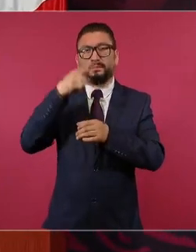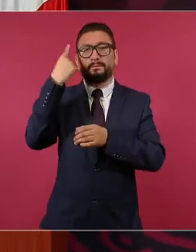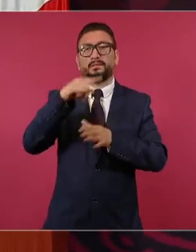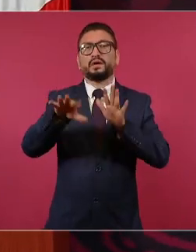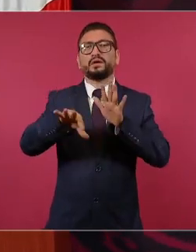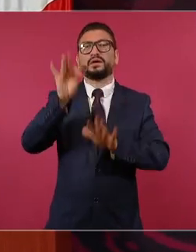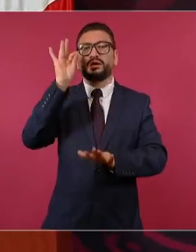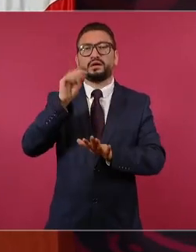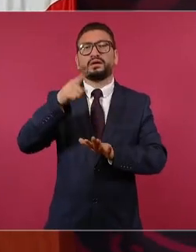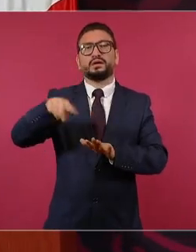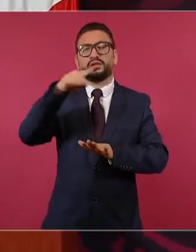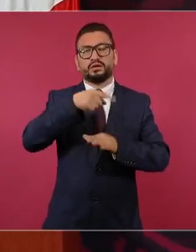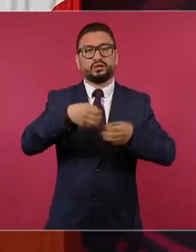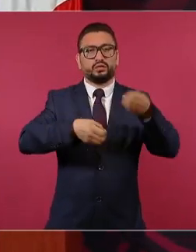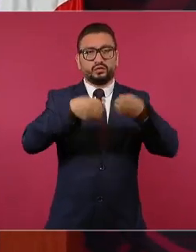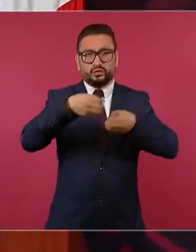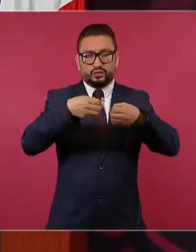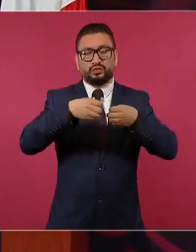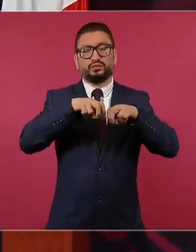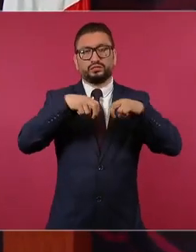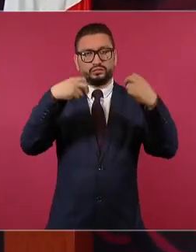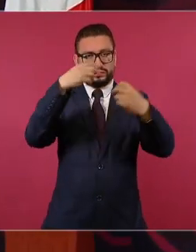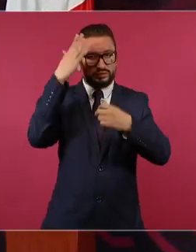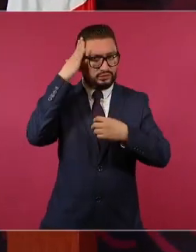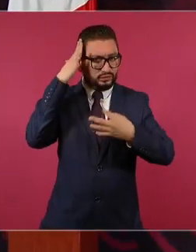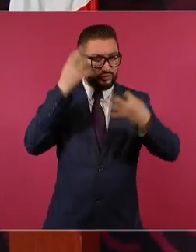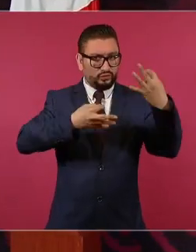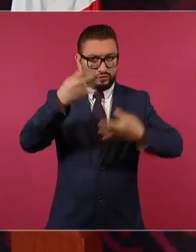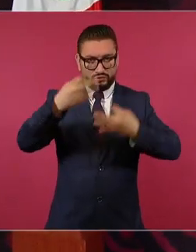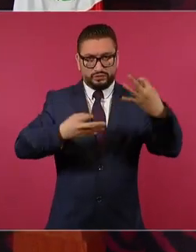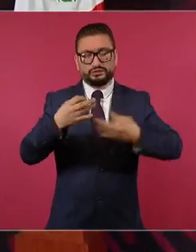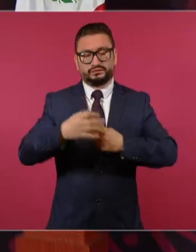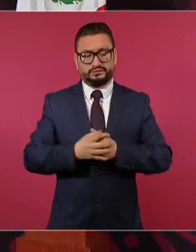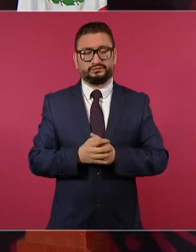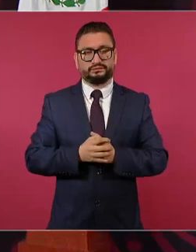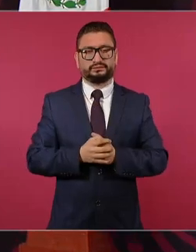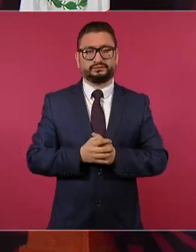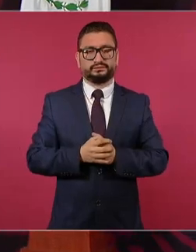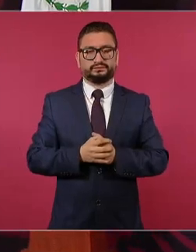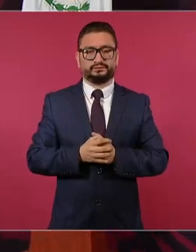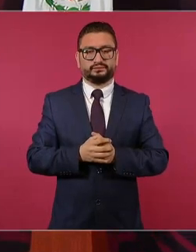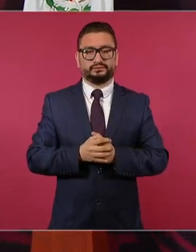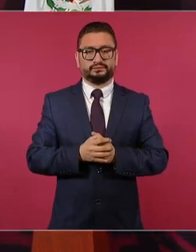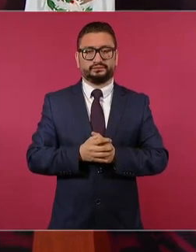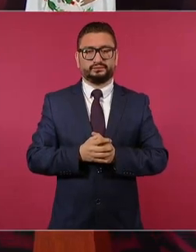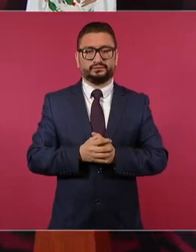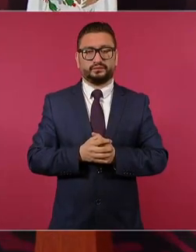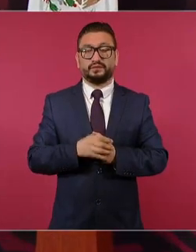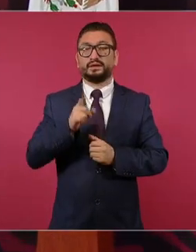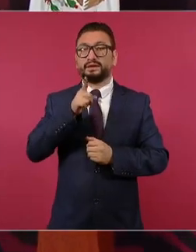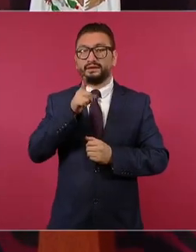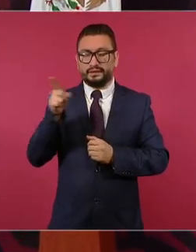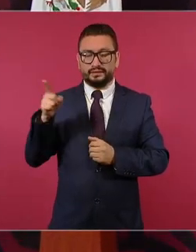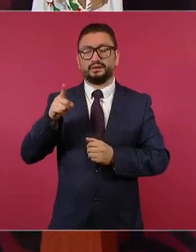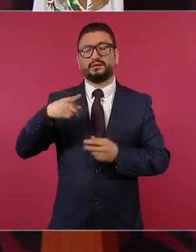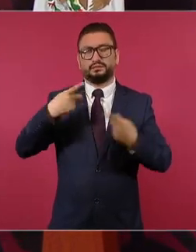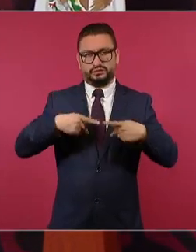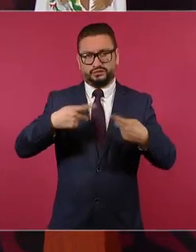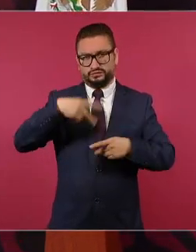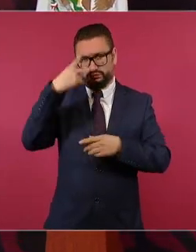a los magistrados y a los ministros. Que los elija el